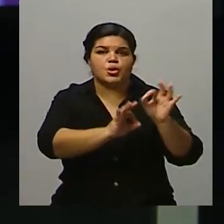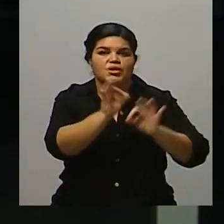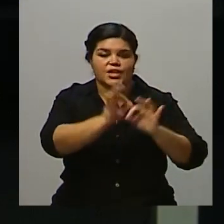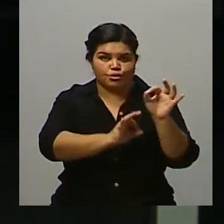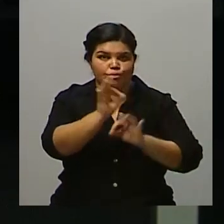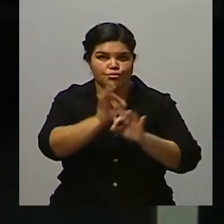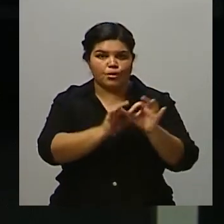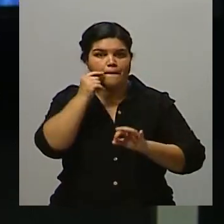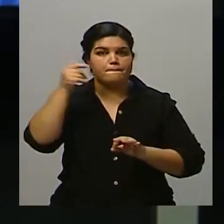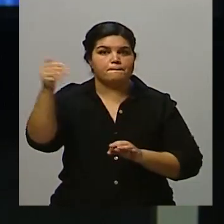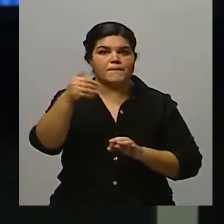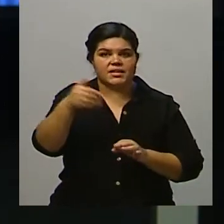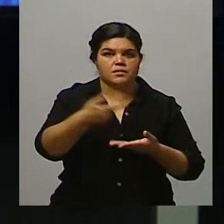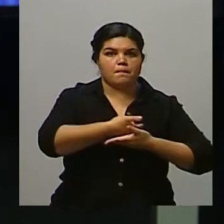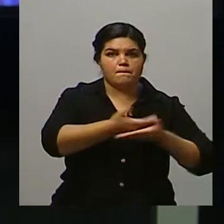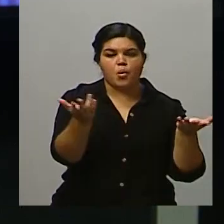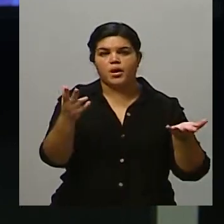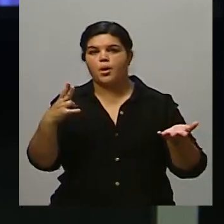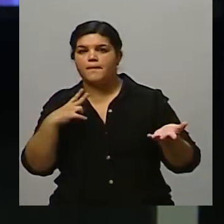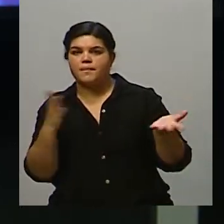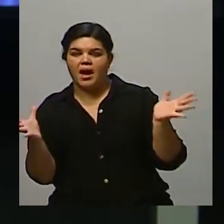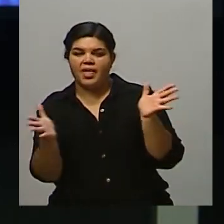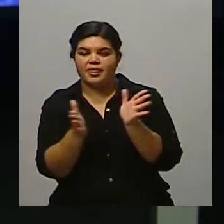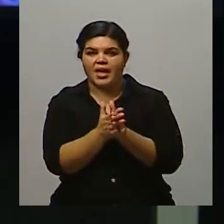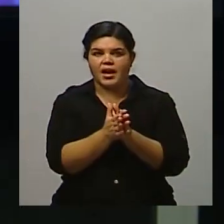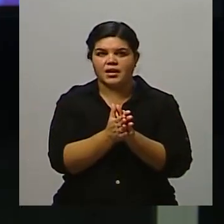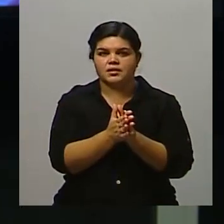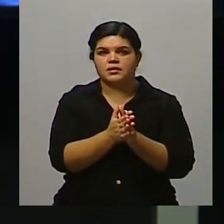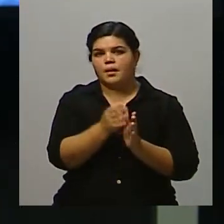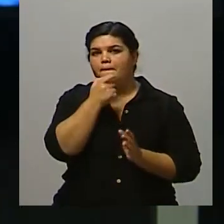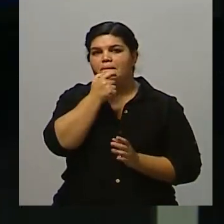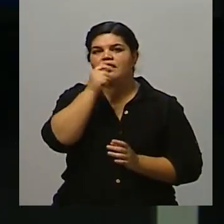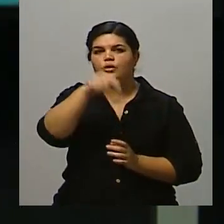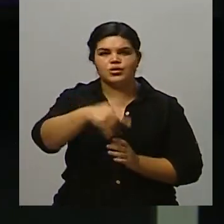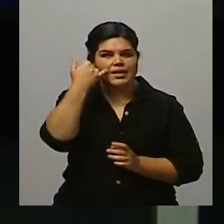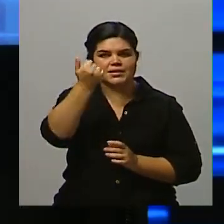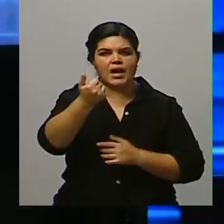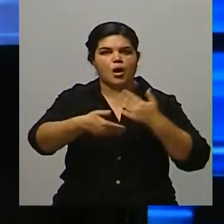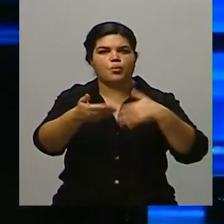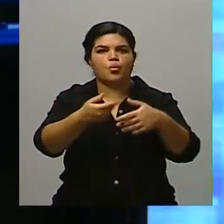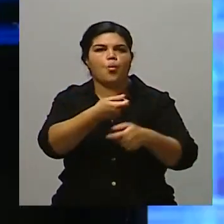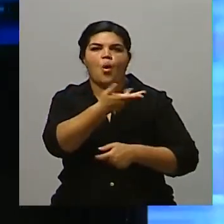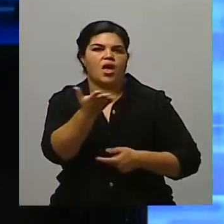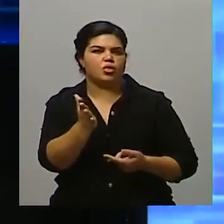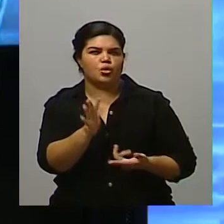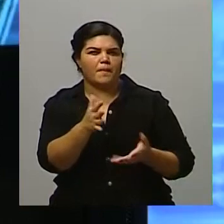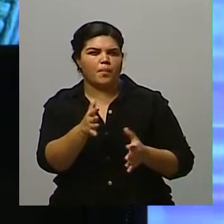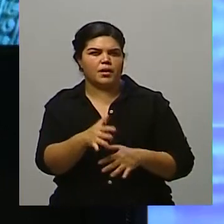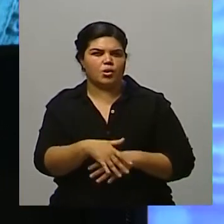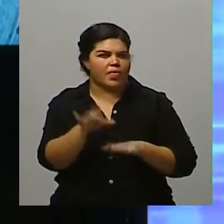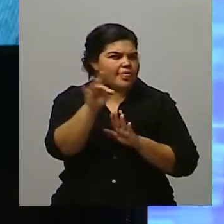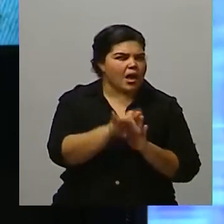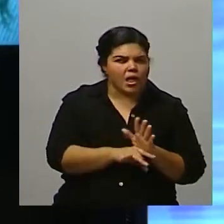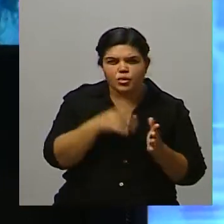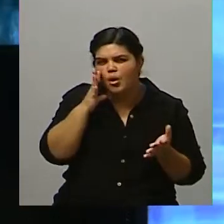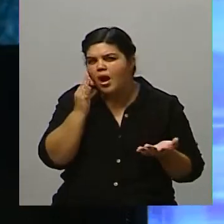tipo de participación público-privada hay en la provincia? ¿O se ejecutaron o hay en ejecución en la provincia? ¿Tenés algún dato? No, ninguno.